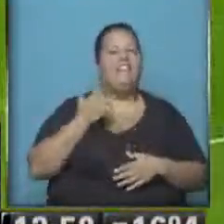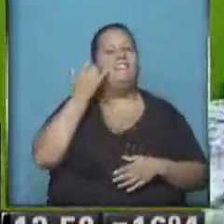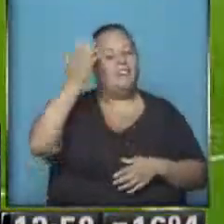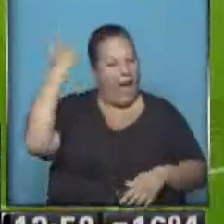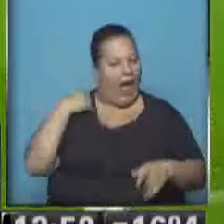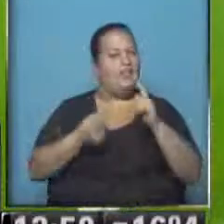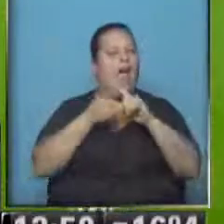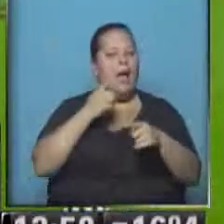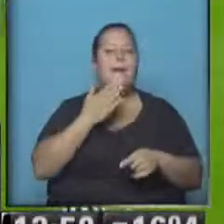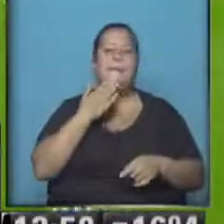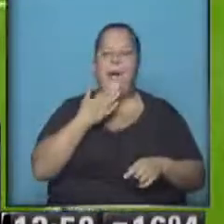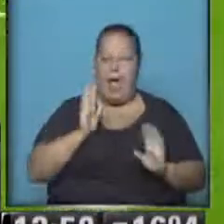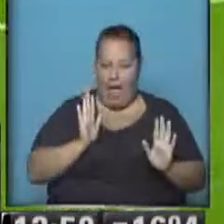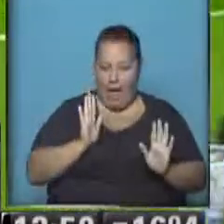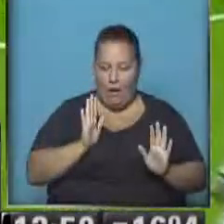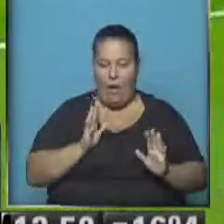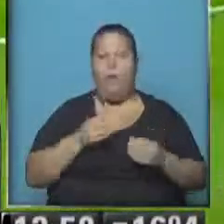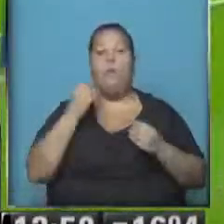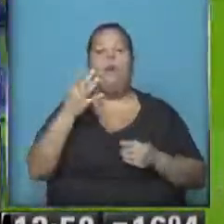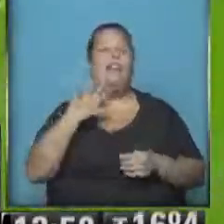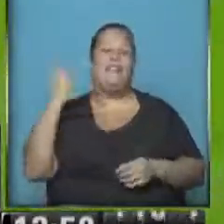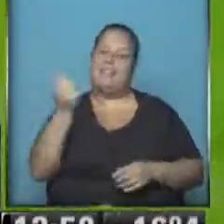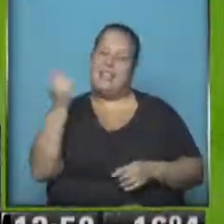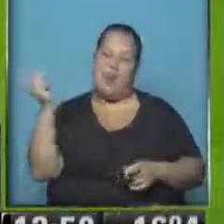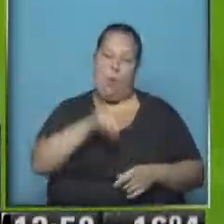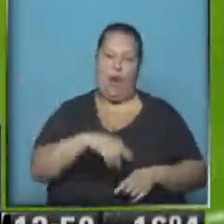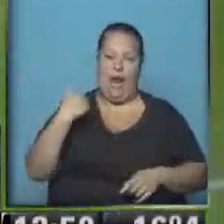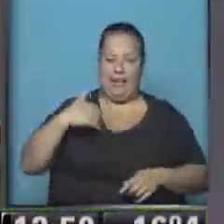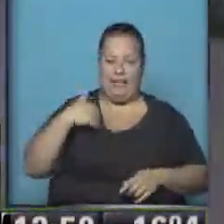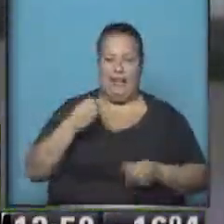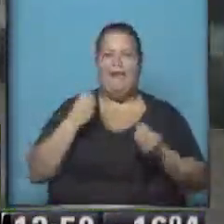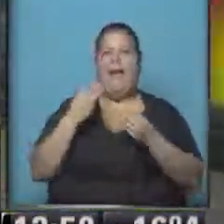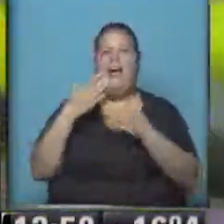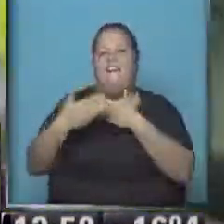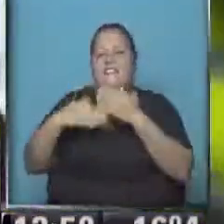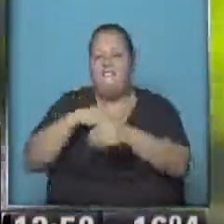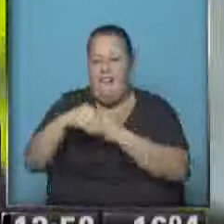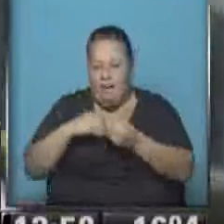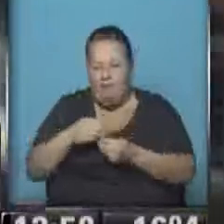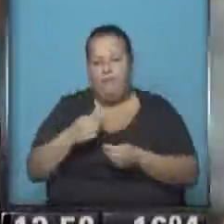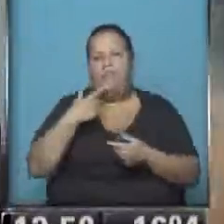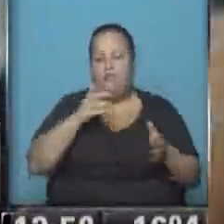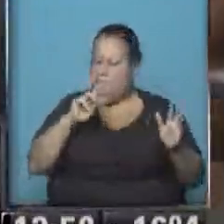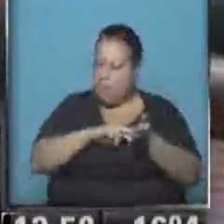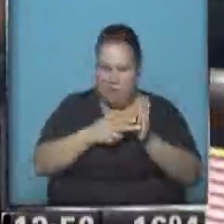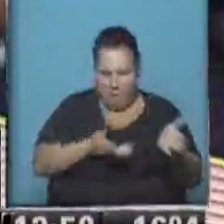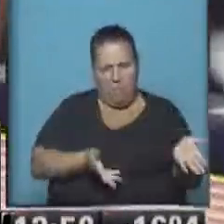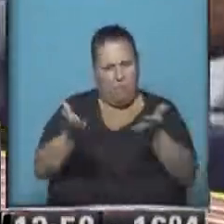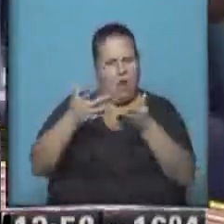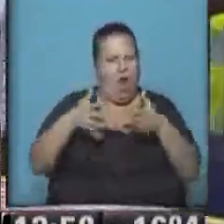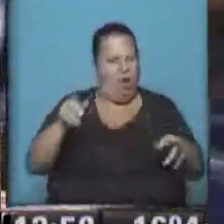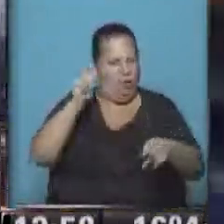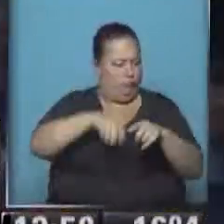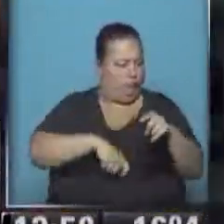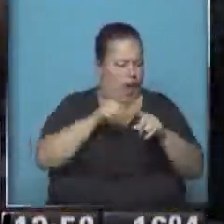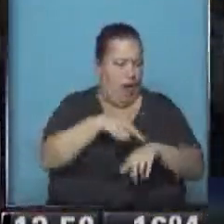habían arreglado de palabra, porque el jugador quiere volver a la Argentina para estar cerca de su familia, le dijeron, no hay problema, rescindimos el